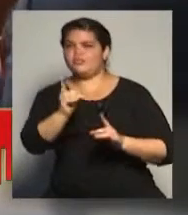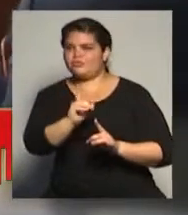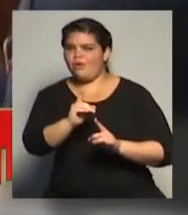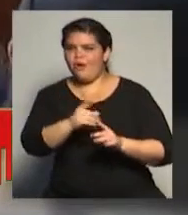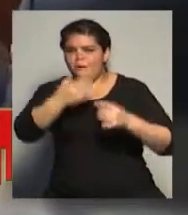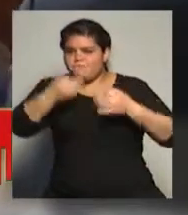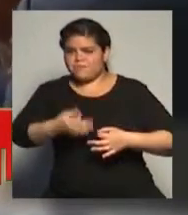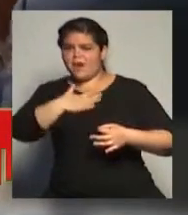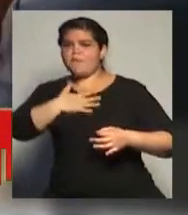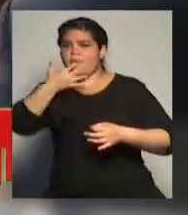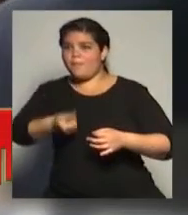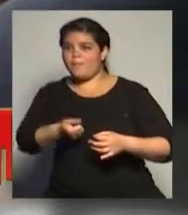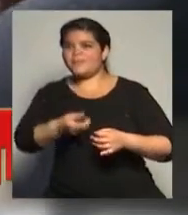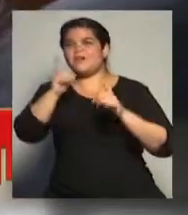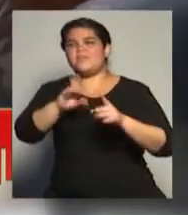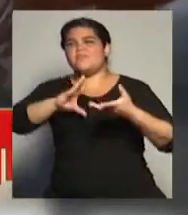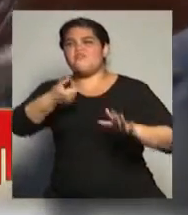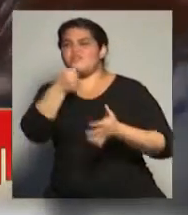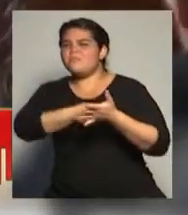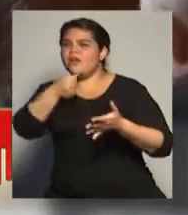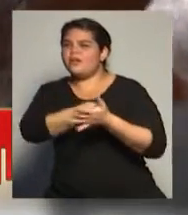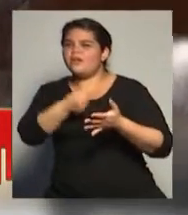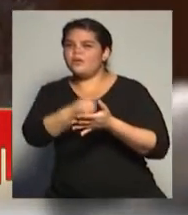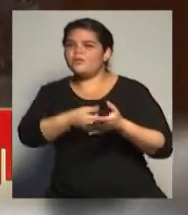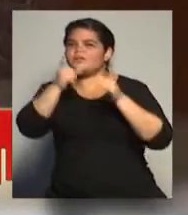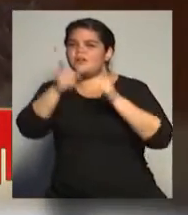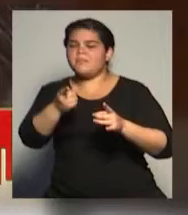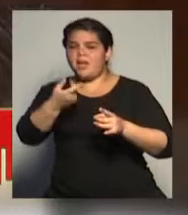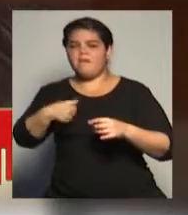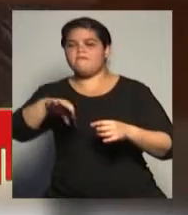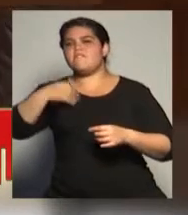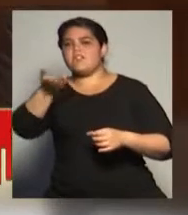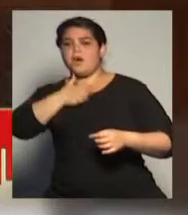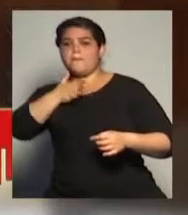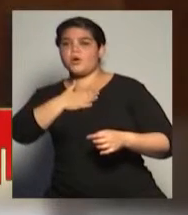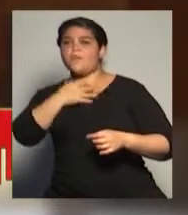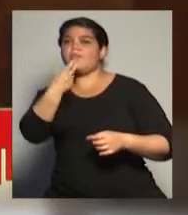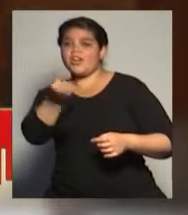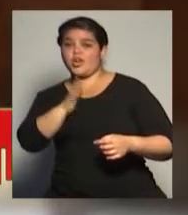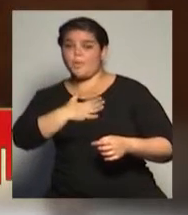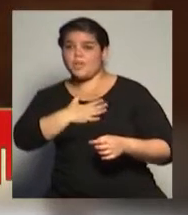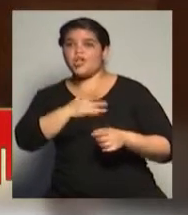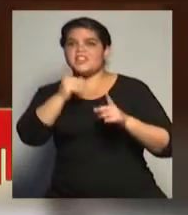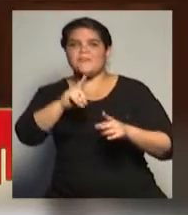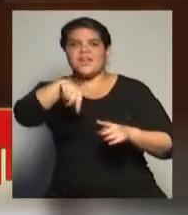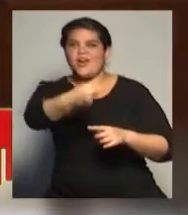y luchar y buscar con la misma pasión y entusiasmo el bienestar que queremos para nosotros y nuestros hijos, para los